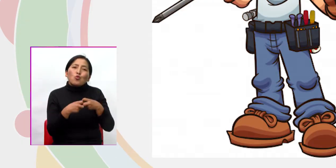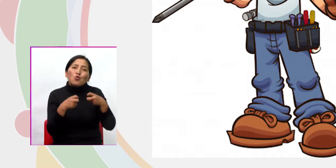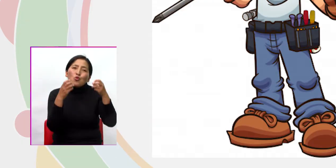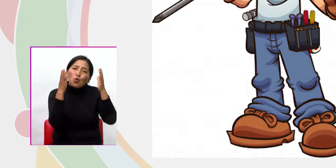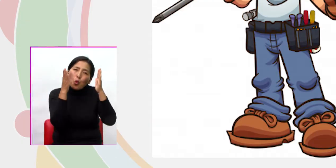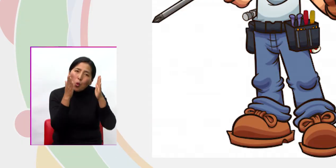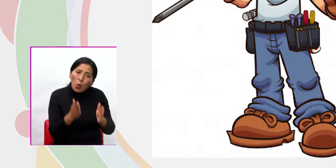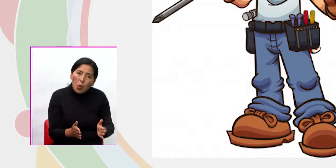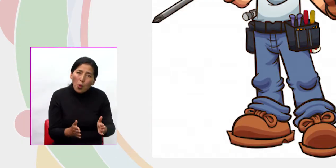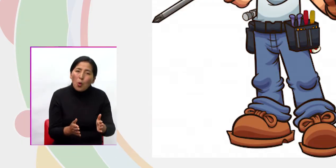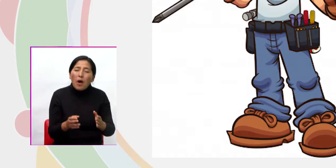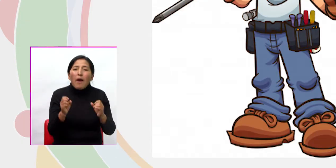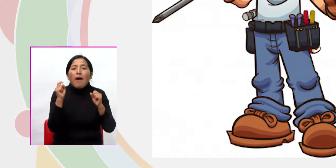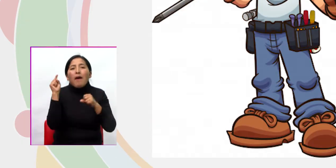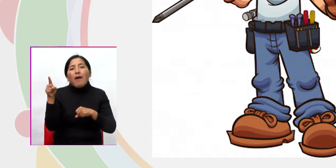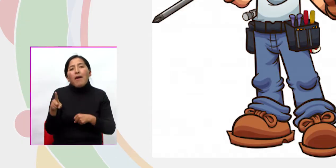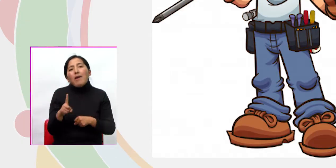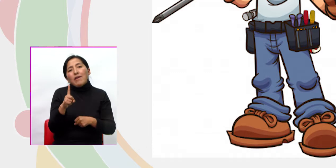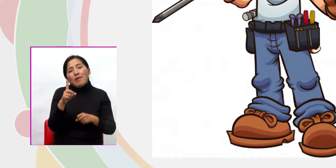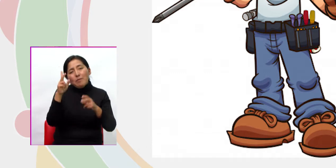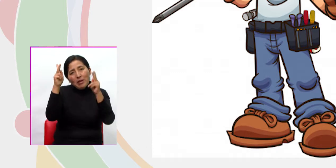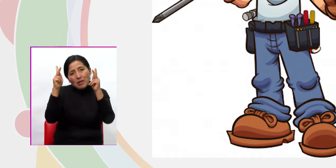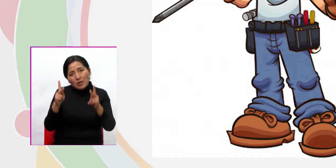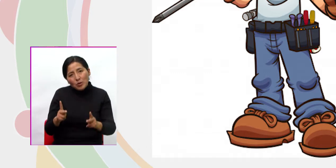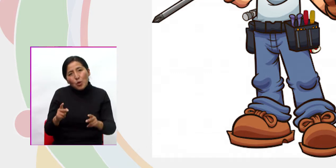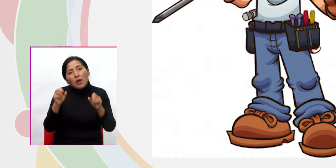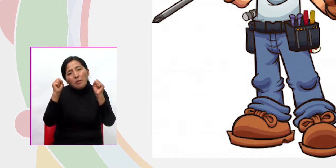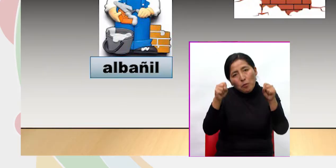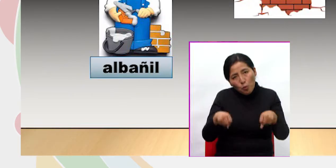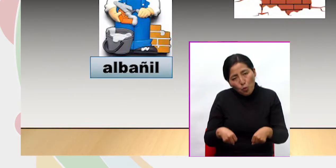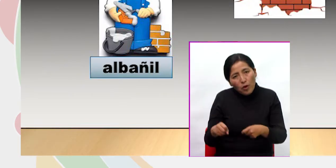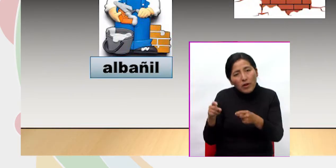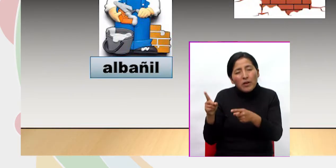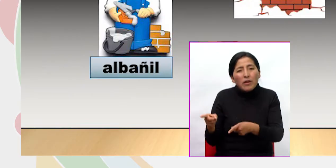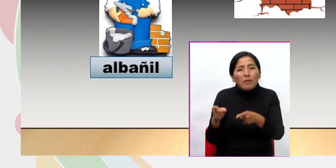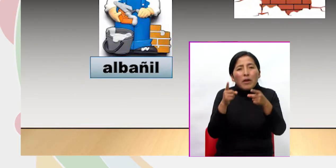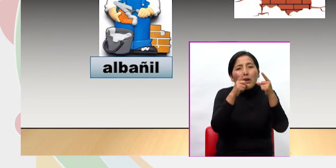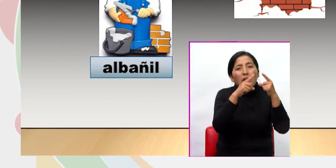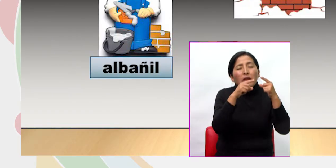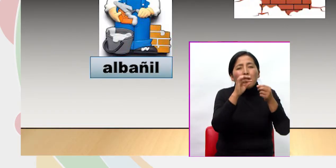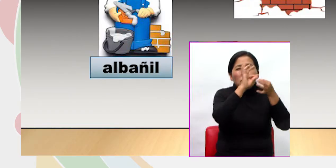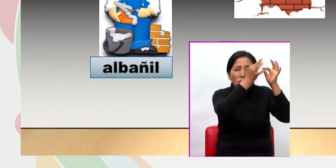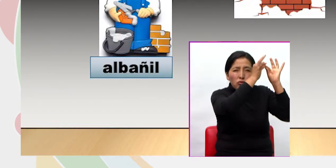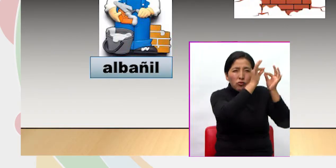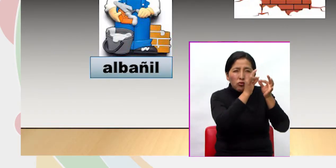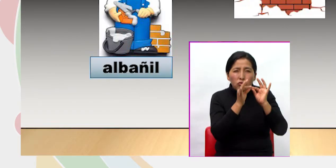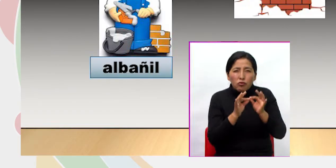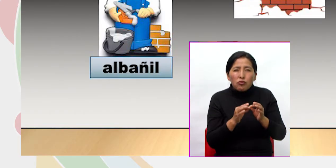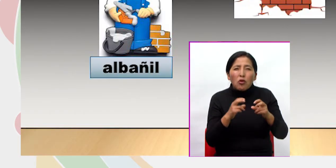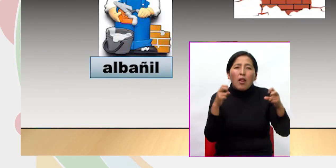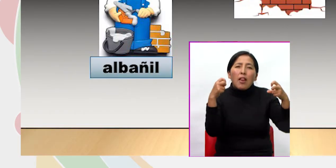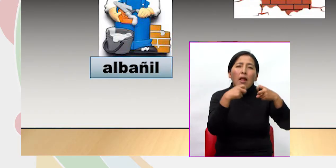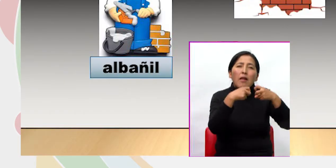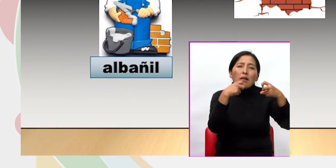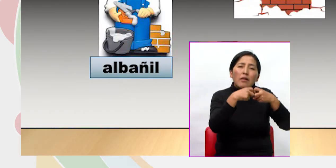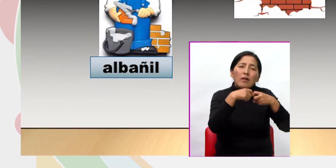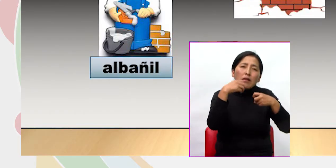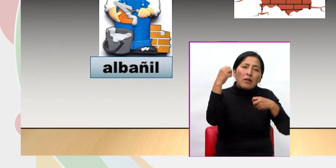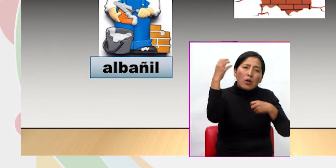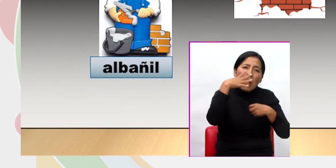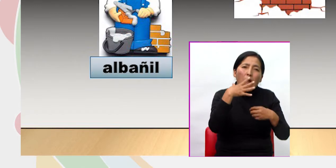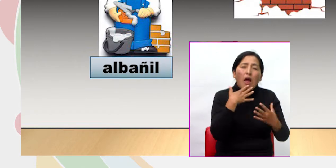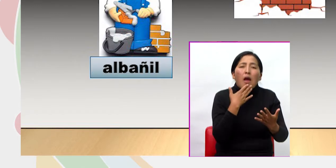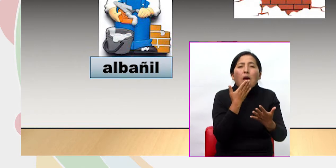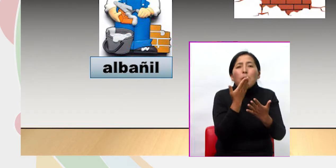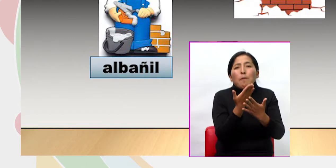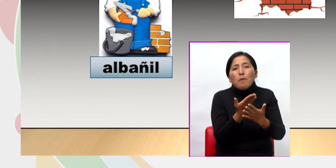bien! Un electricista es la persona que me va a colaborar con la instalación de la luz ¡Qué bien, mis niños!